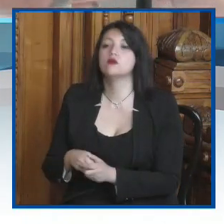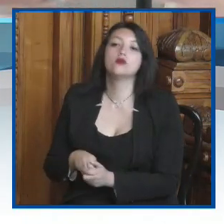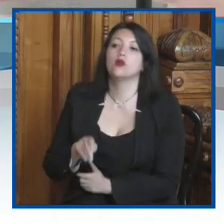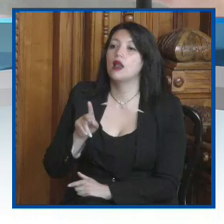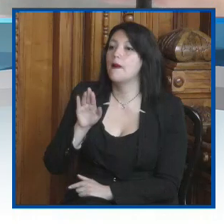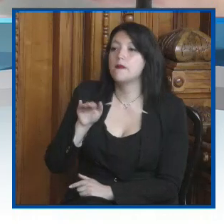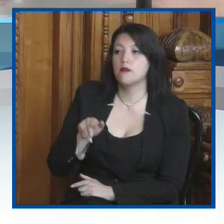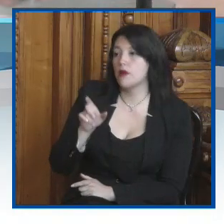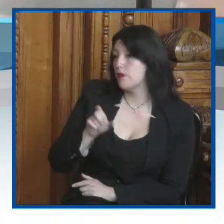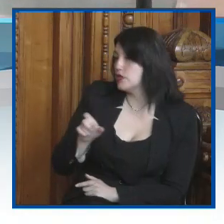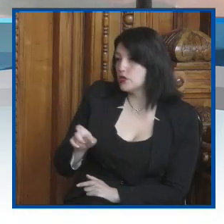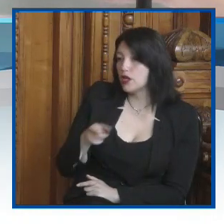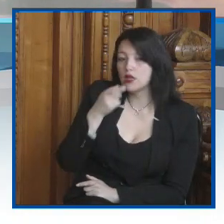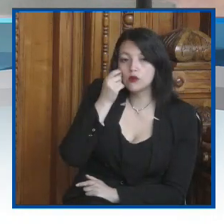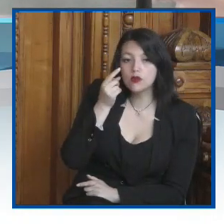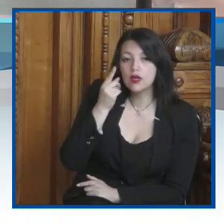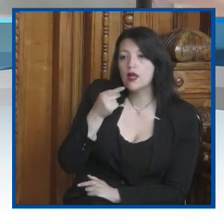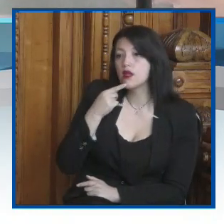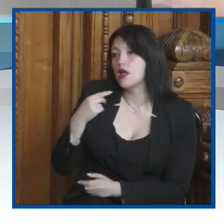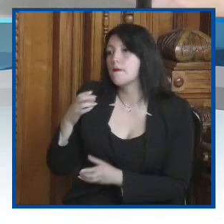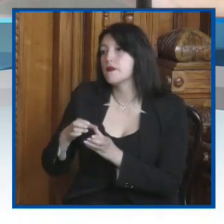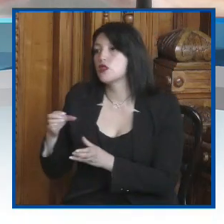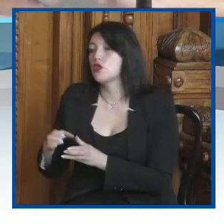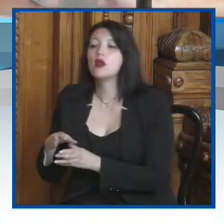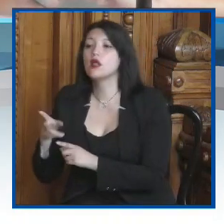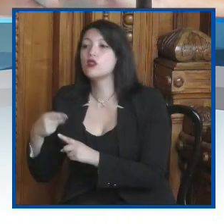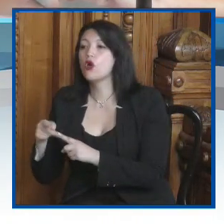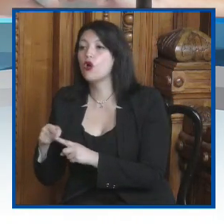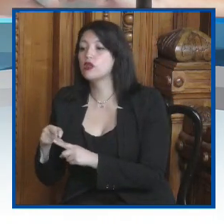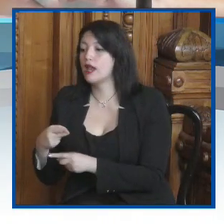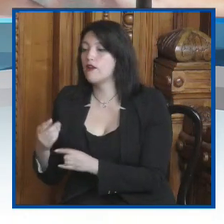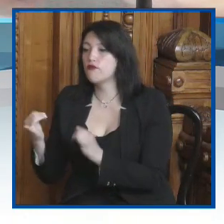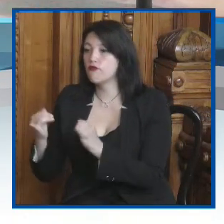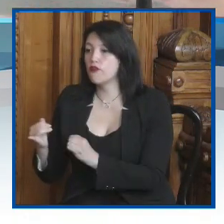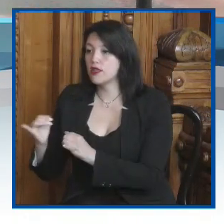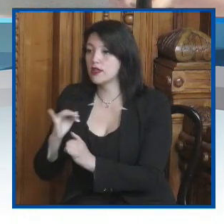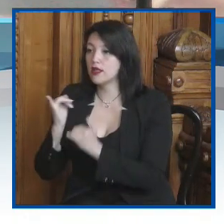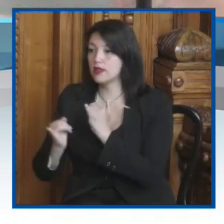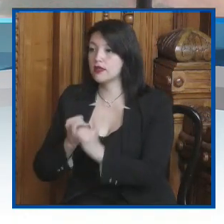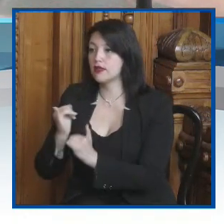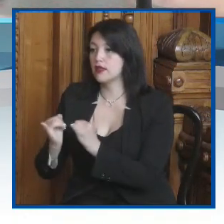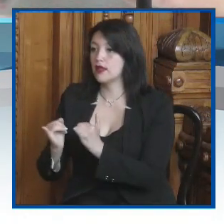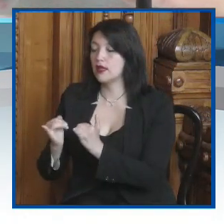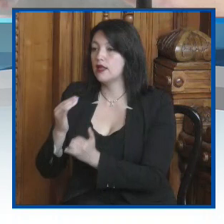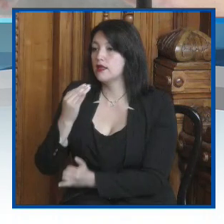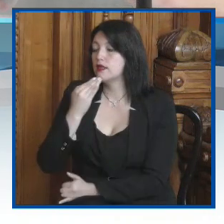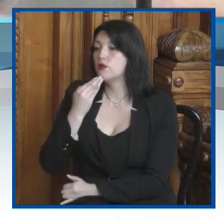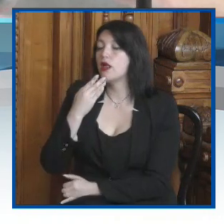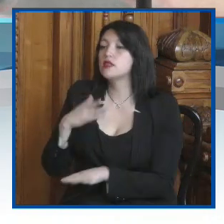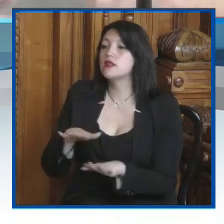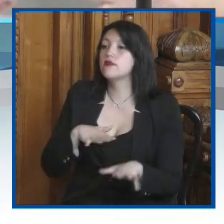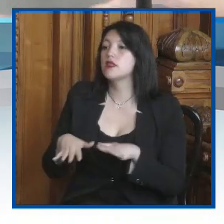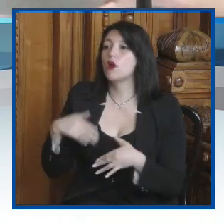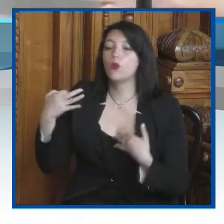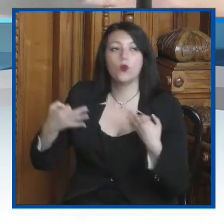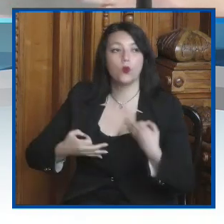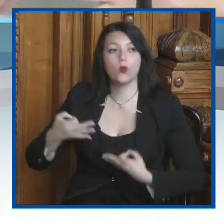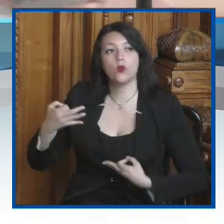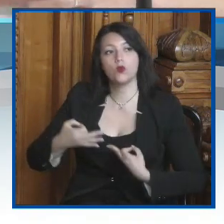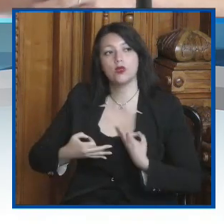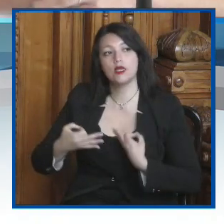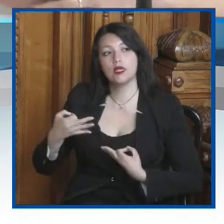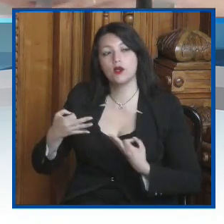Twitter, entonces por una cuestión generacional, cuando venían al juzgado, porque tenemos una actividad que se llama juzgado